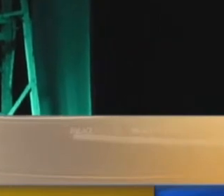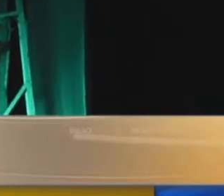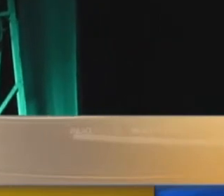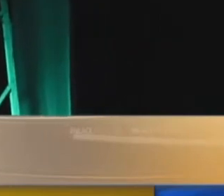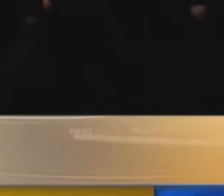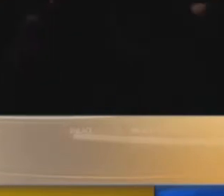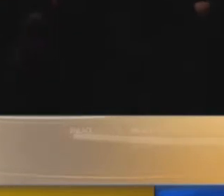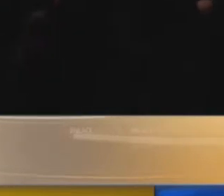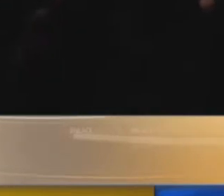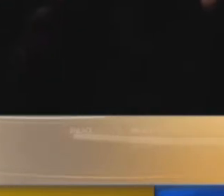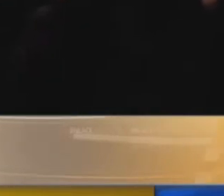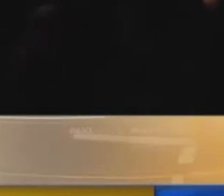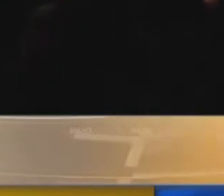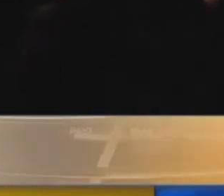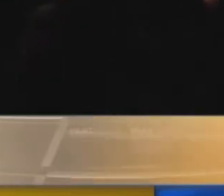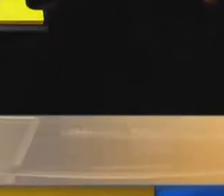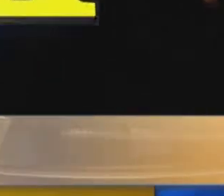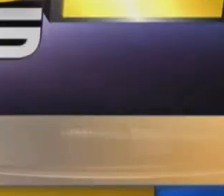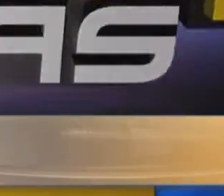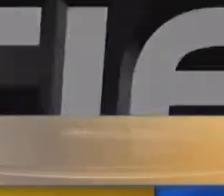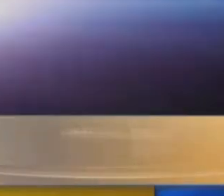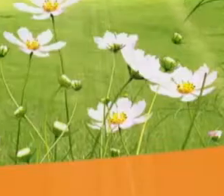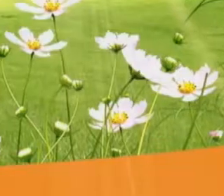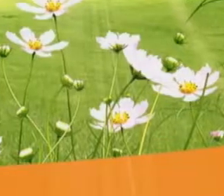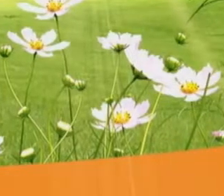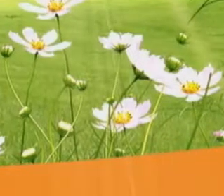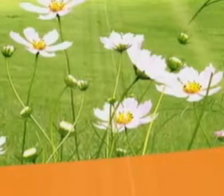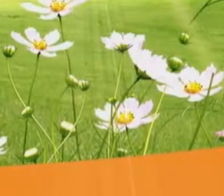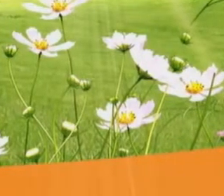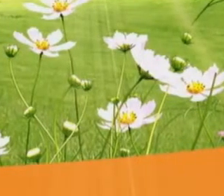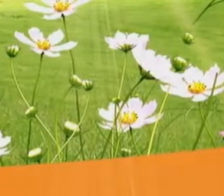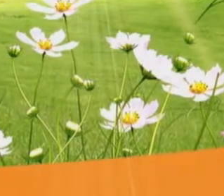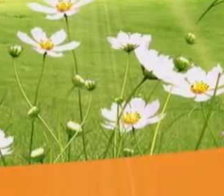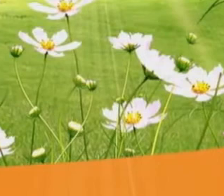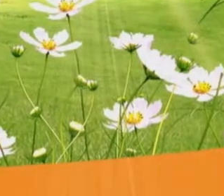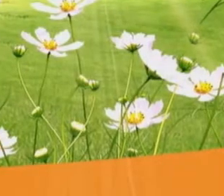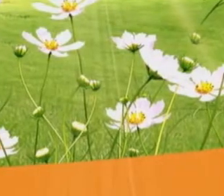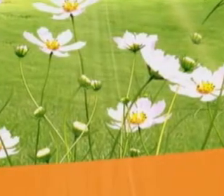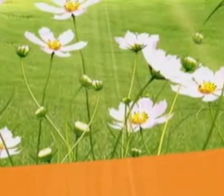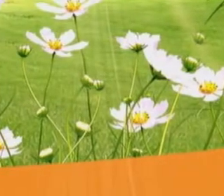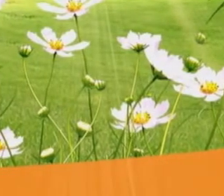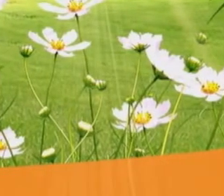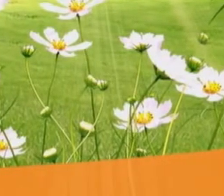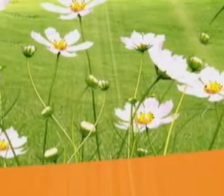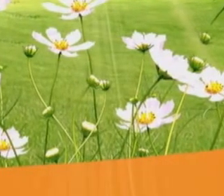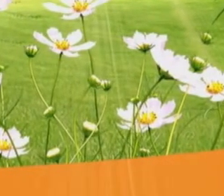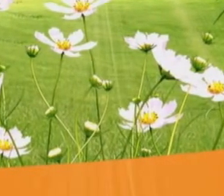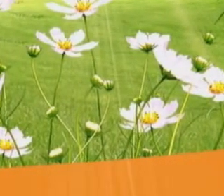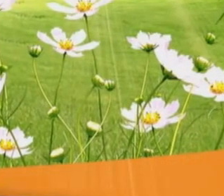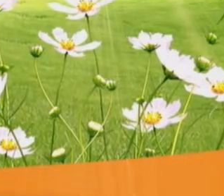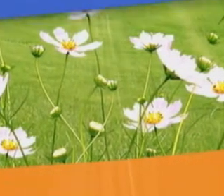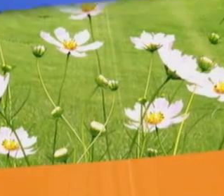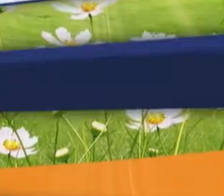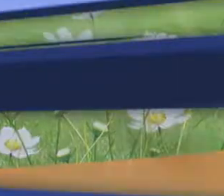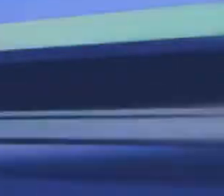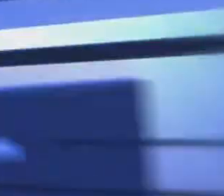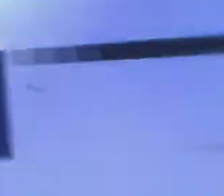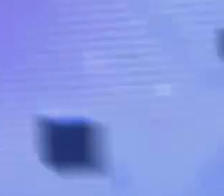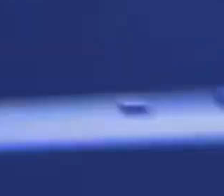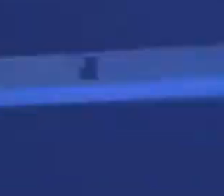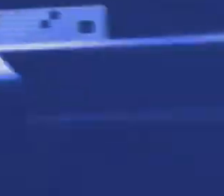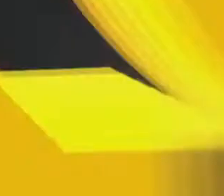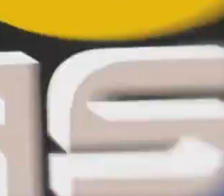jueves, el grupo teatral invitado viene de la ciudad de Bucaramanga. Con el patrocinio de Barsol Ecológico, Barsol Aromas Delicias, líder en limpieza, Enlace Noticias, lo que